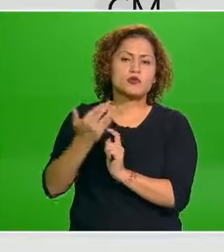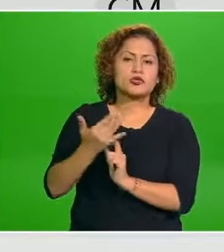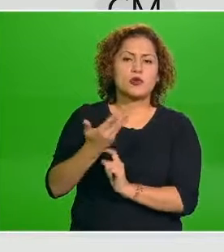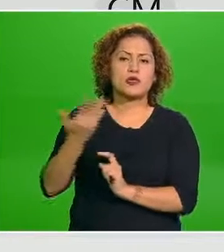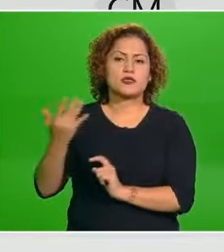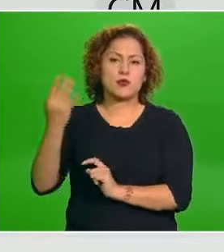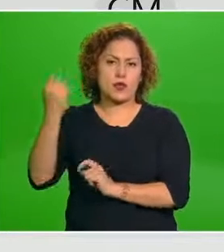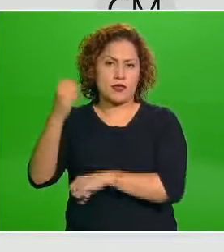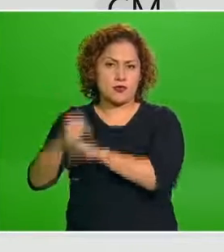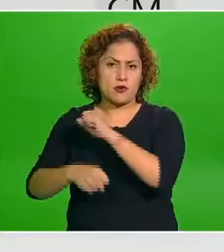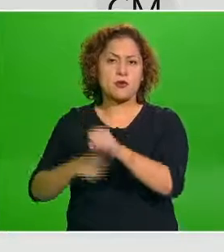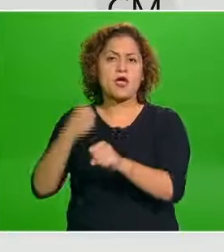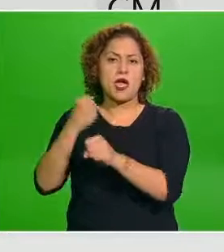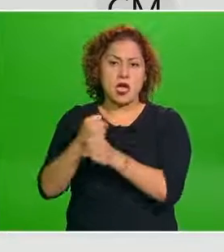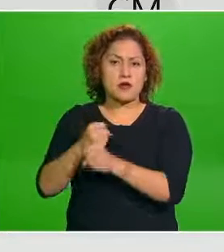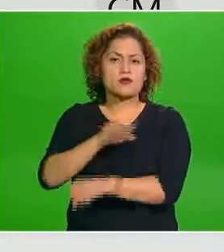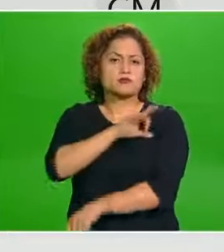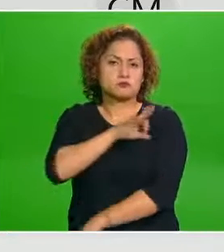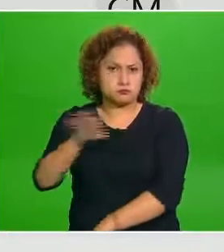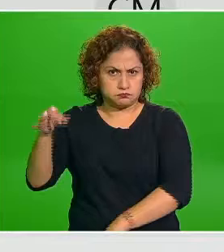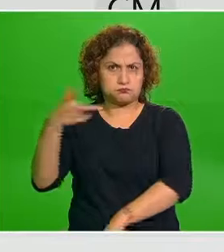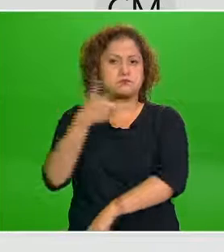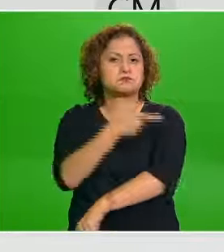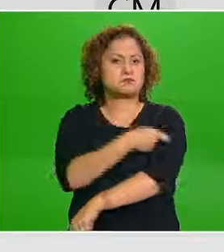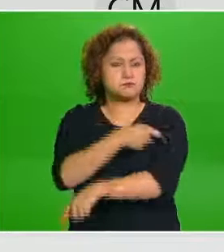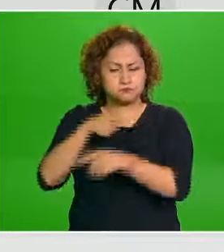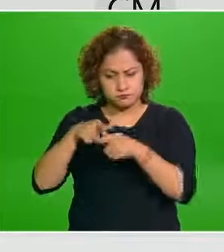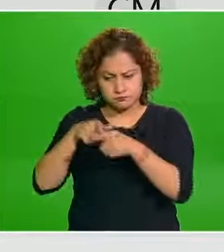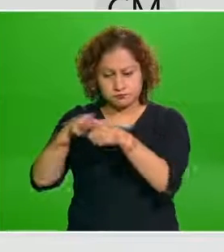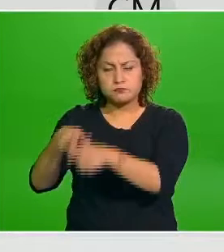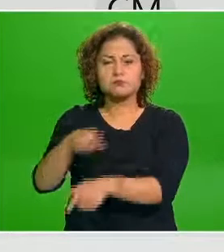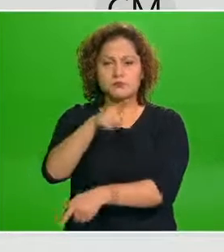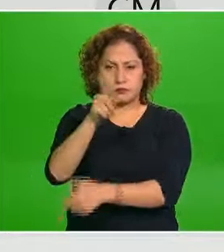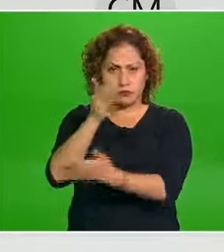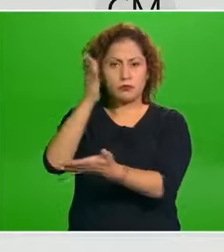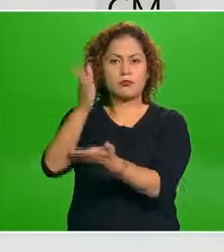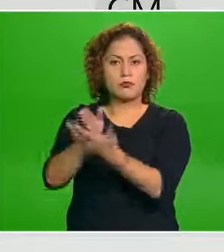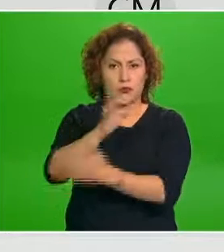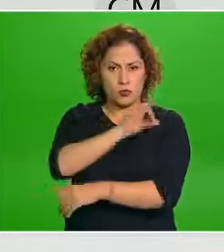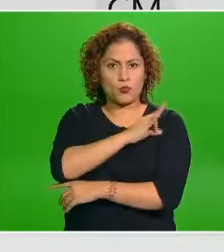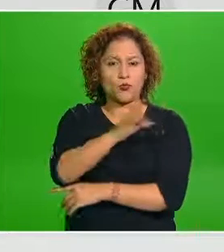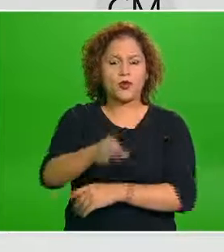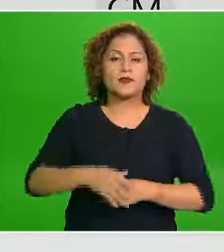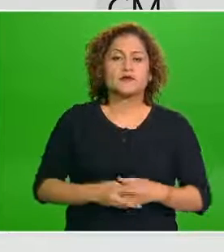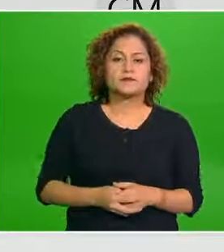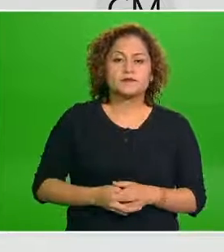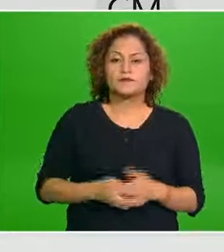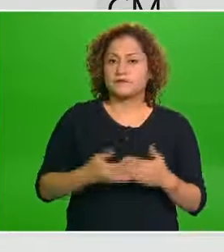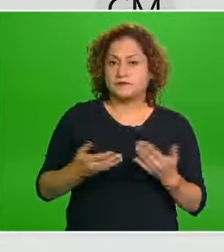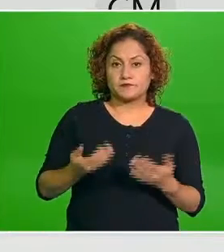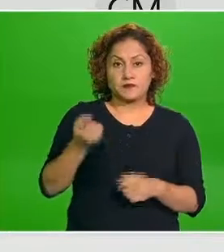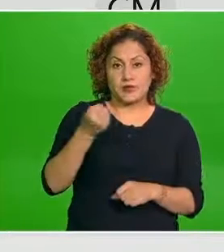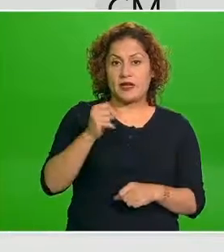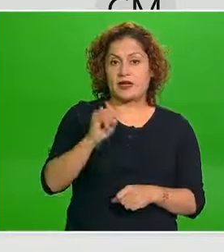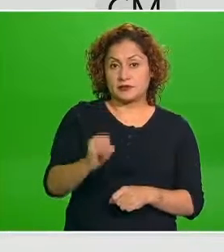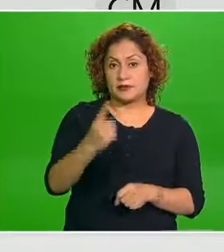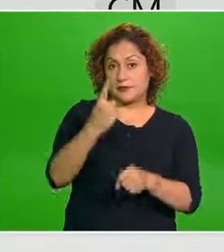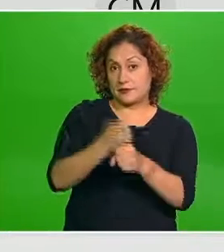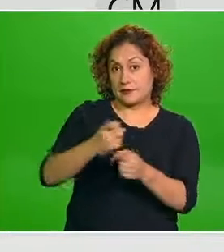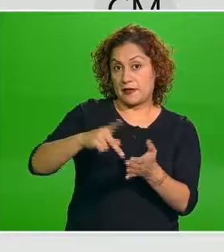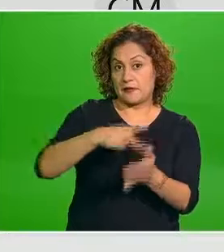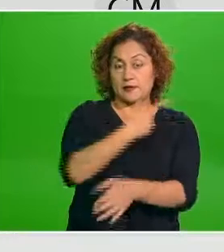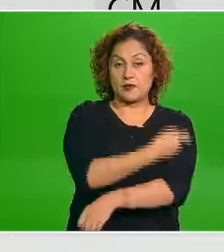la temporalidad de la edad y pueden también acudir y recibir su primera dosis de vacuna y en su momento su segunda dosis de